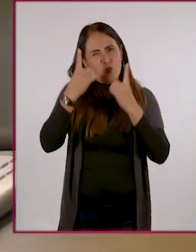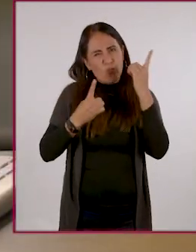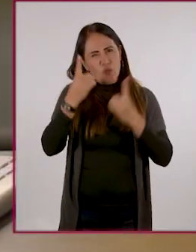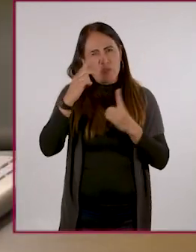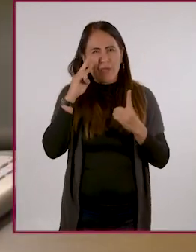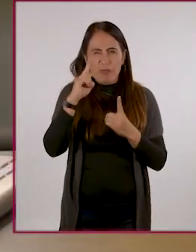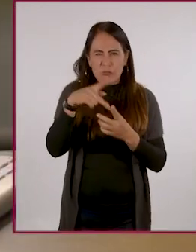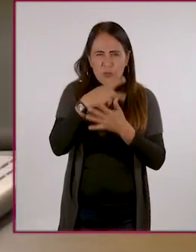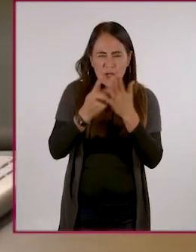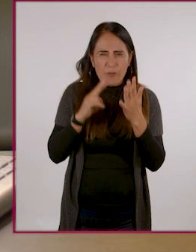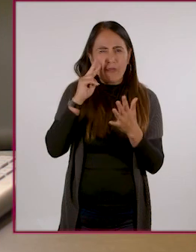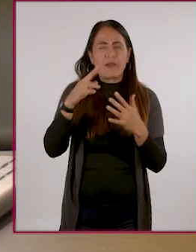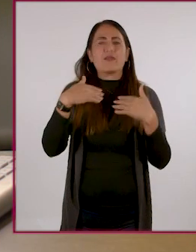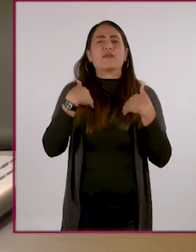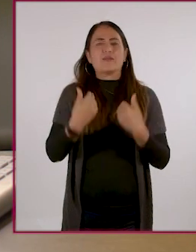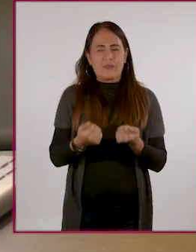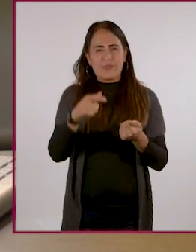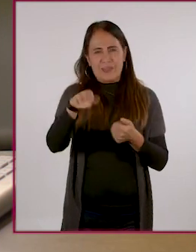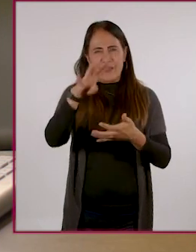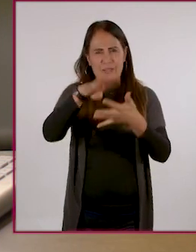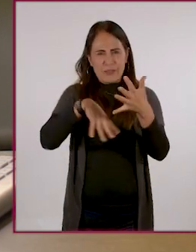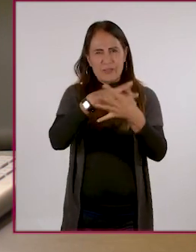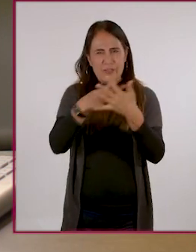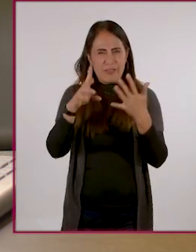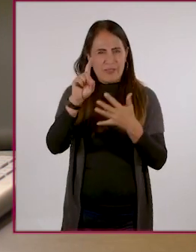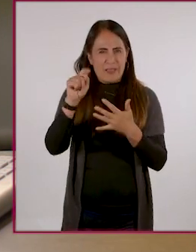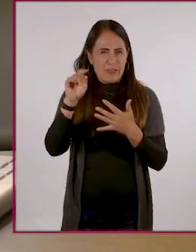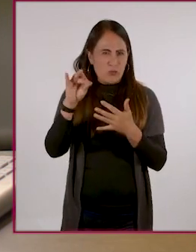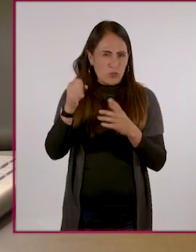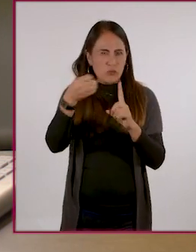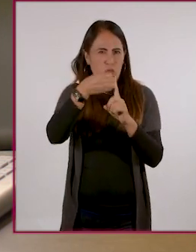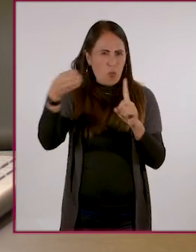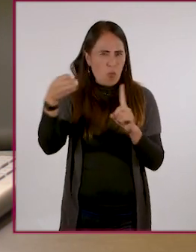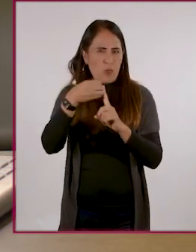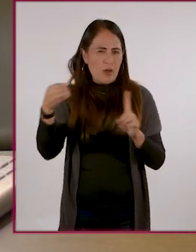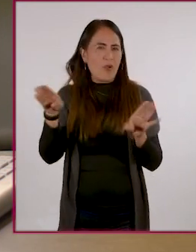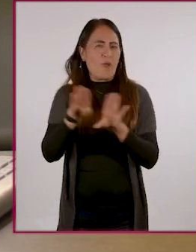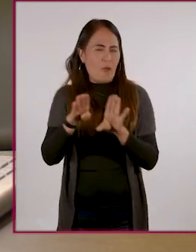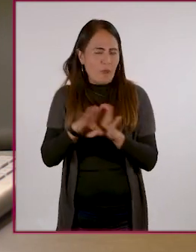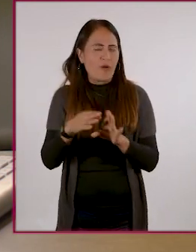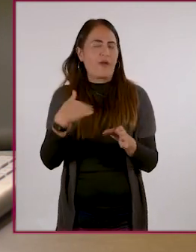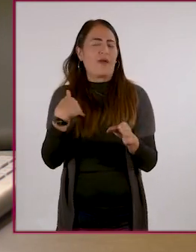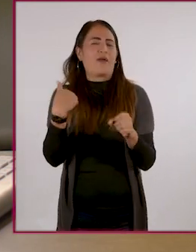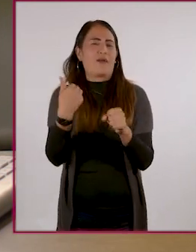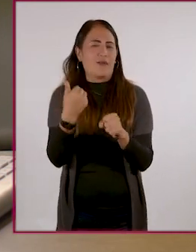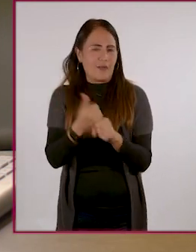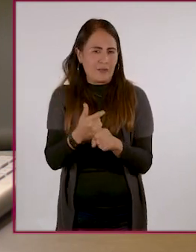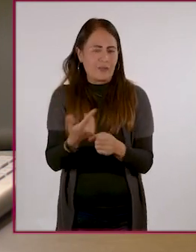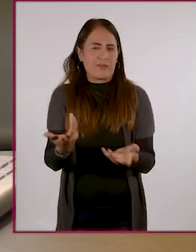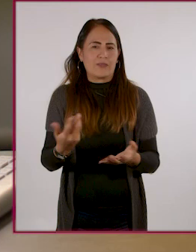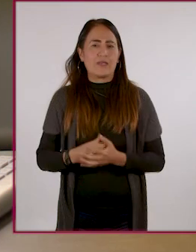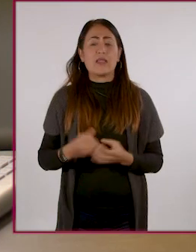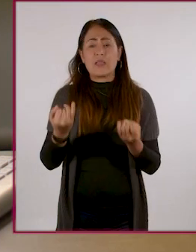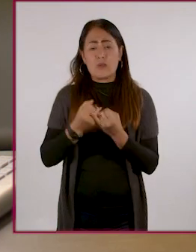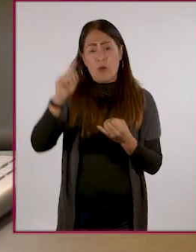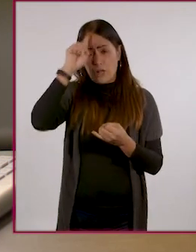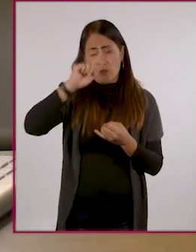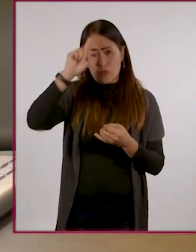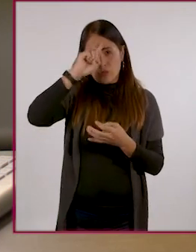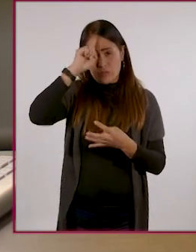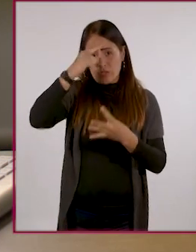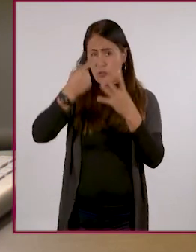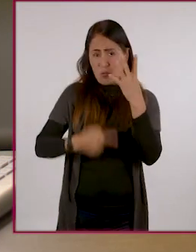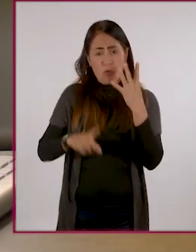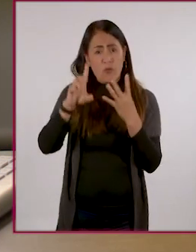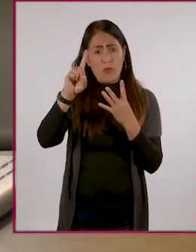Hoy aclaré algunas confusiones que tenía con respecto a la organización de datos en hojas de cálculo. ¿Ustedes también? Saben, me interesa poner en práctica